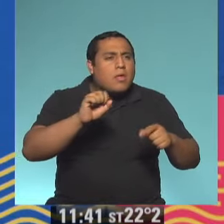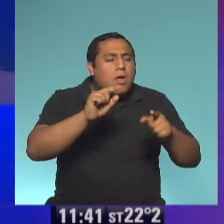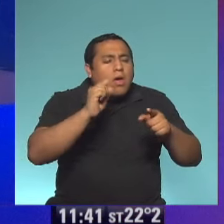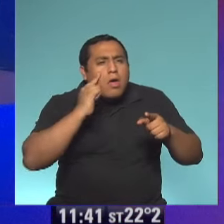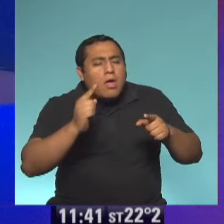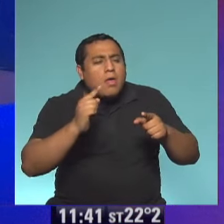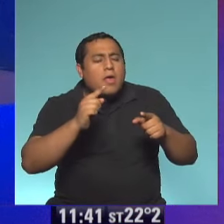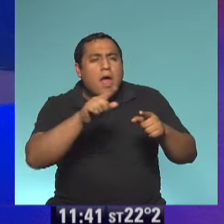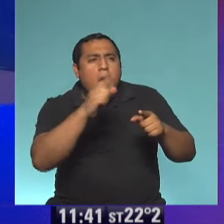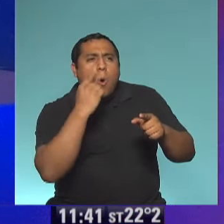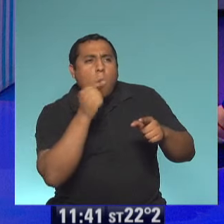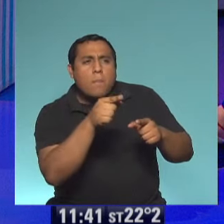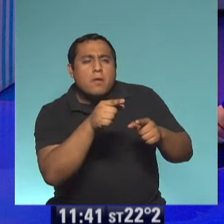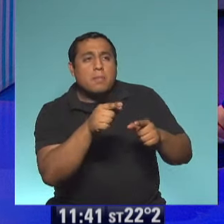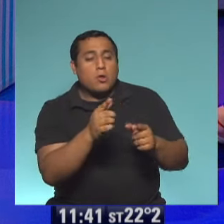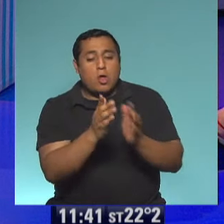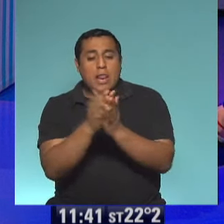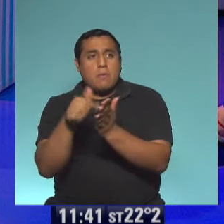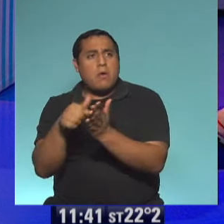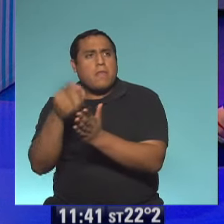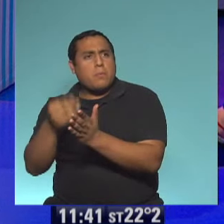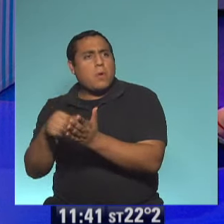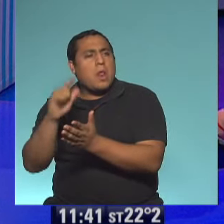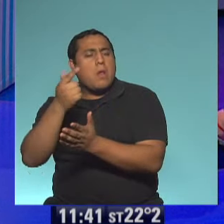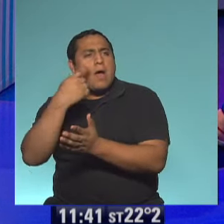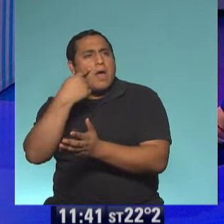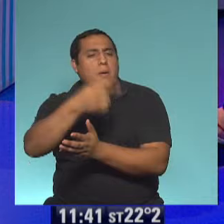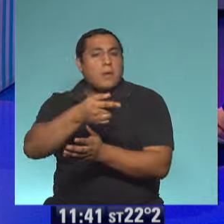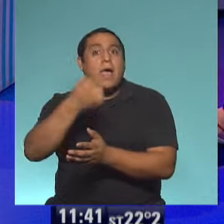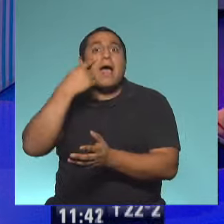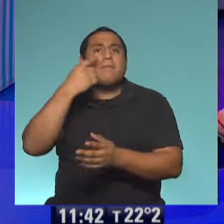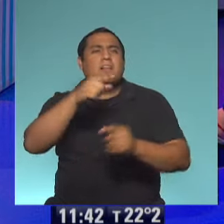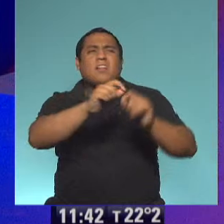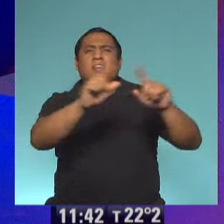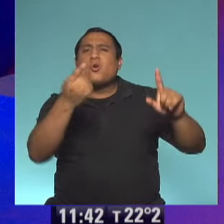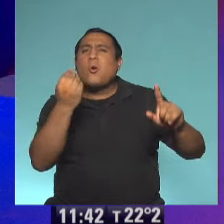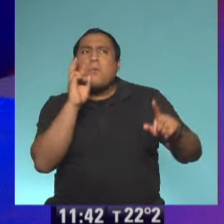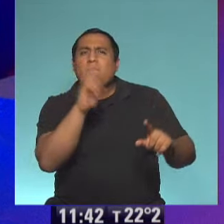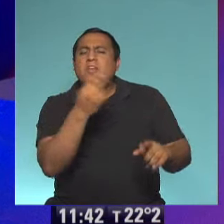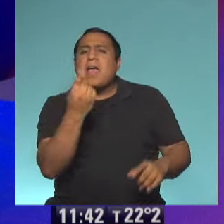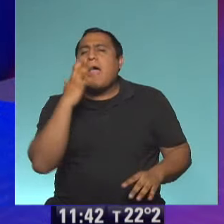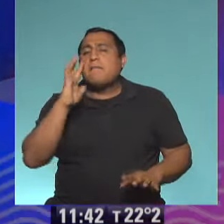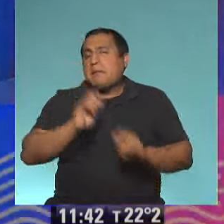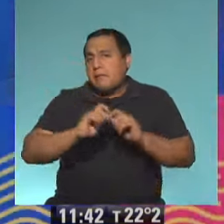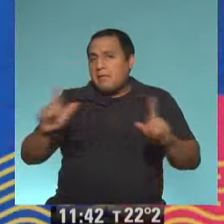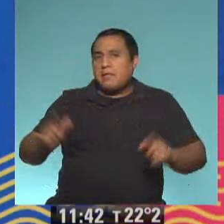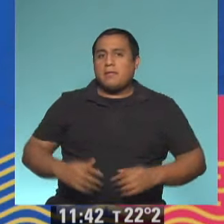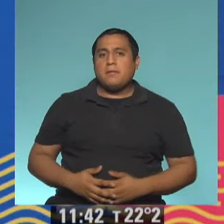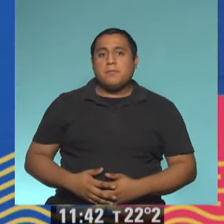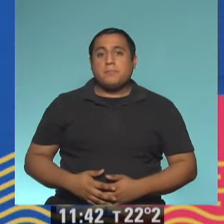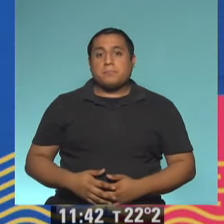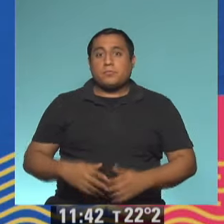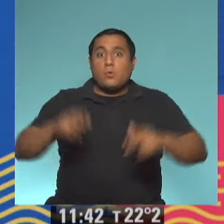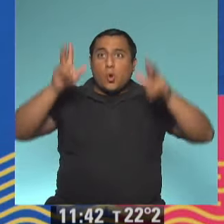de la cubierta. A ver, veamos a ver cómo se ve esa imagen. ¿Cómo se ve esta imagen? Y ahí apareció el conejo